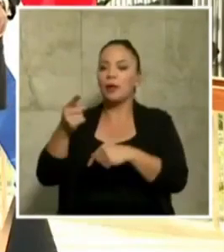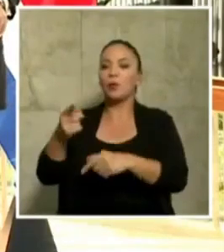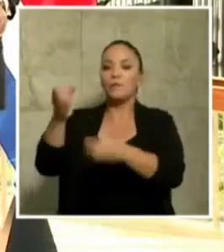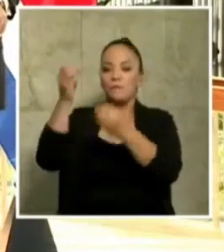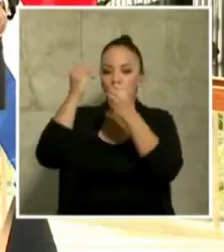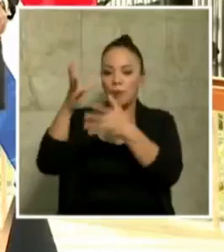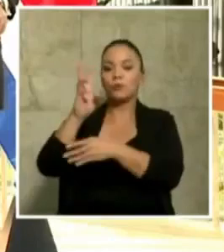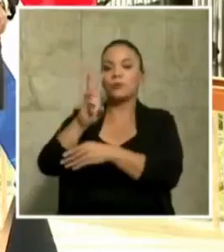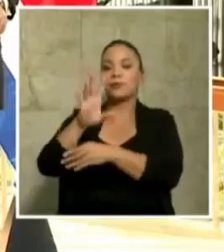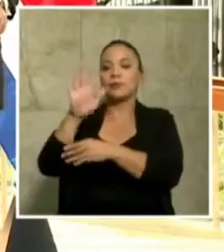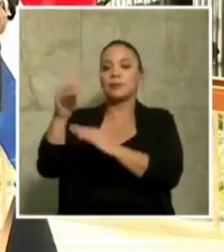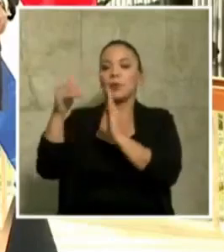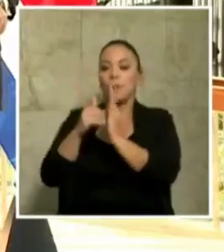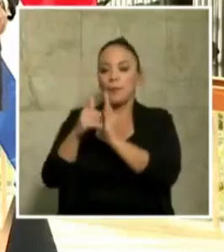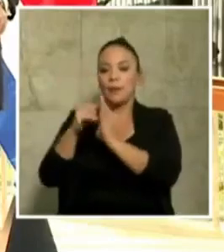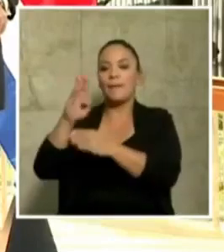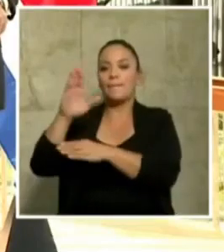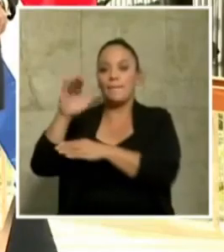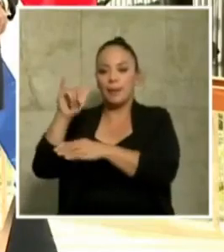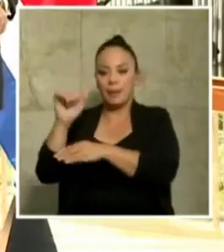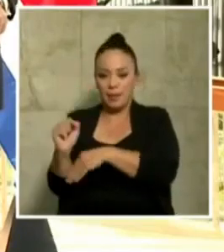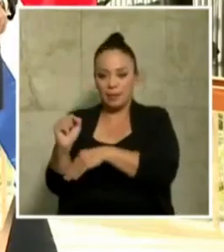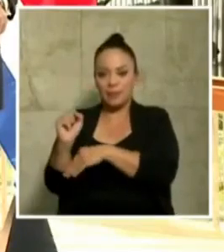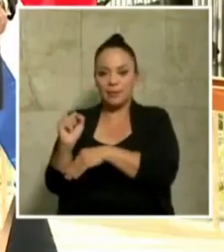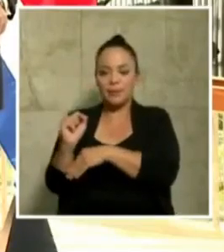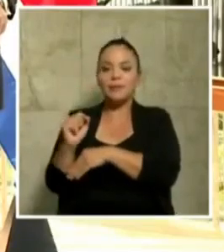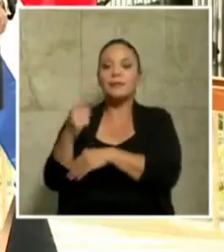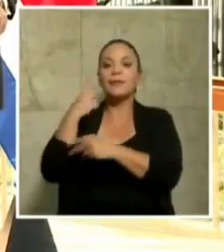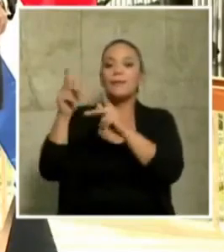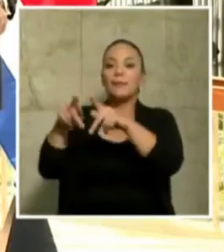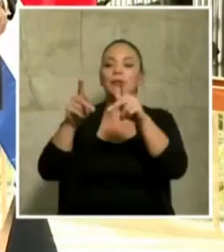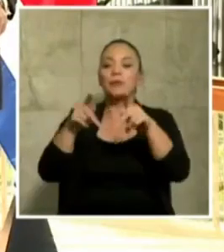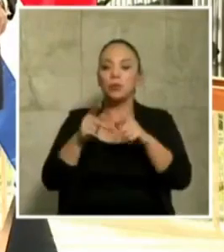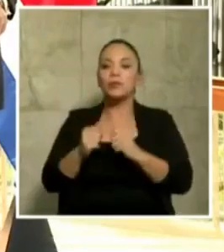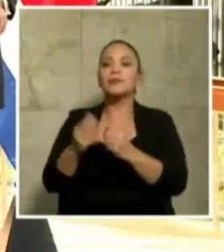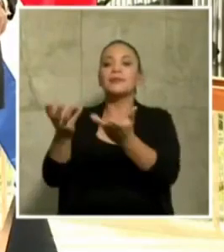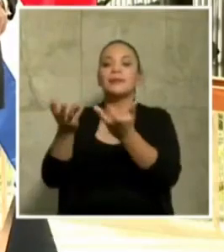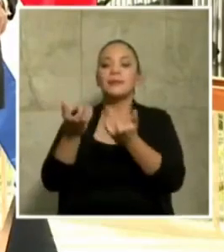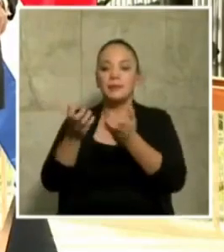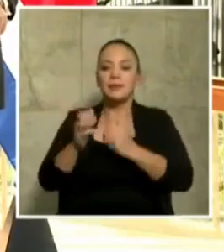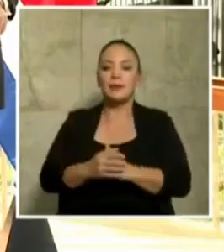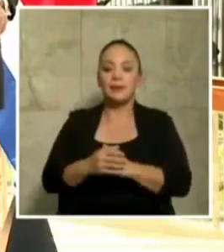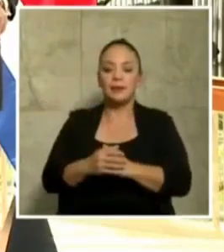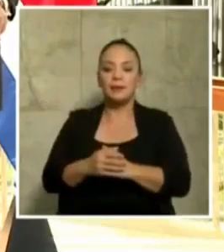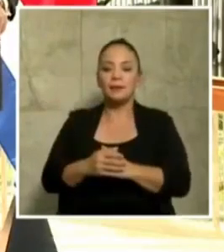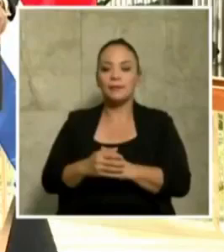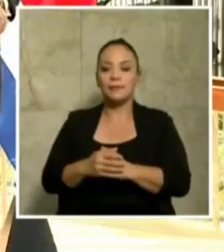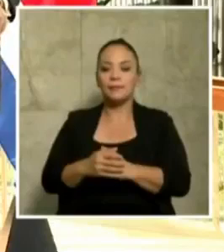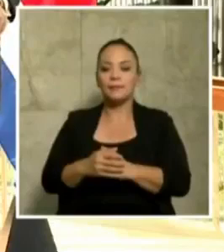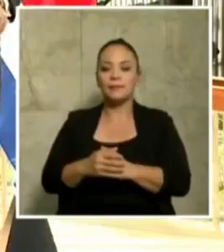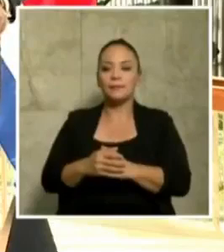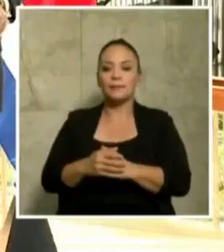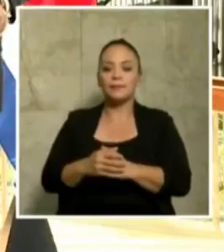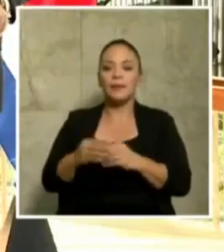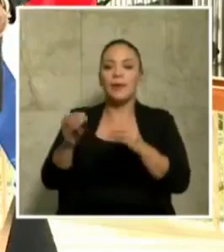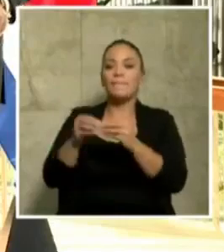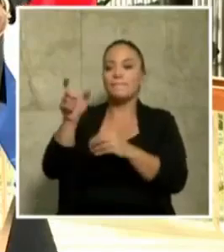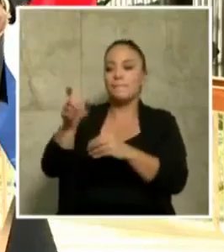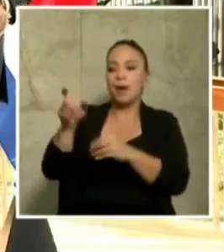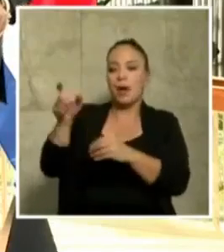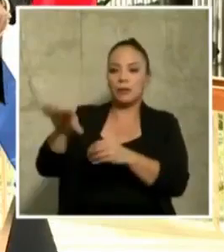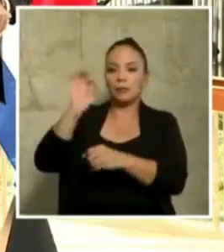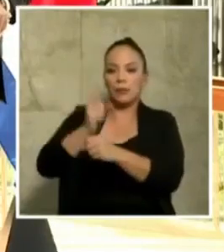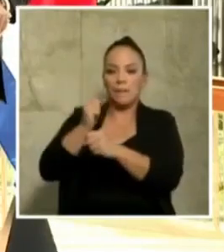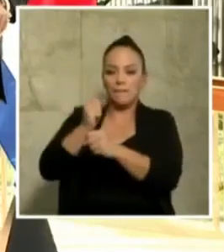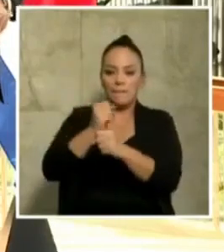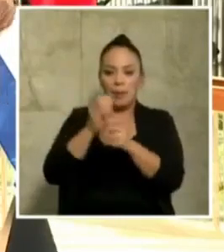anunciamos 65 mil becas para personas que quieran hacerse más empleables.